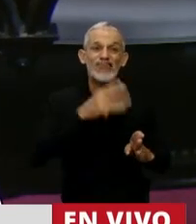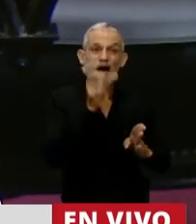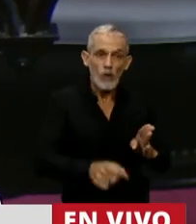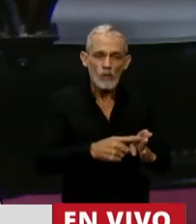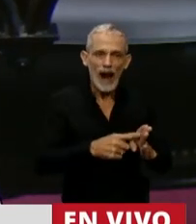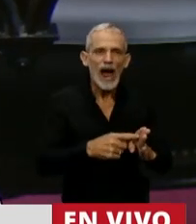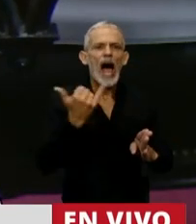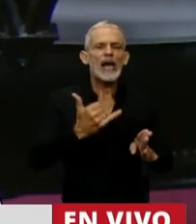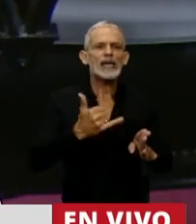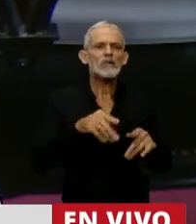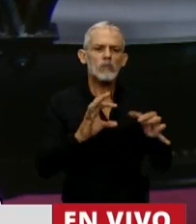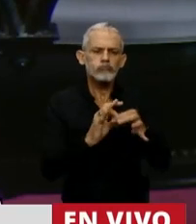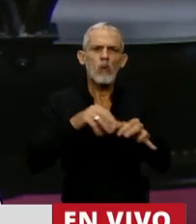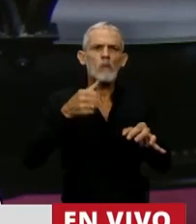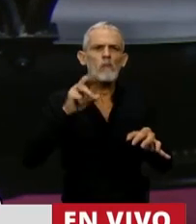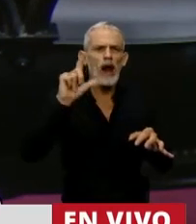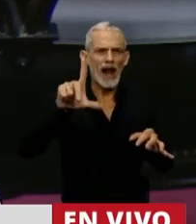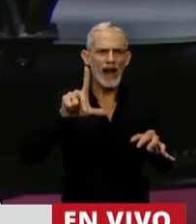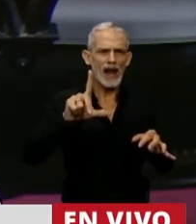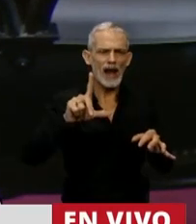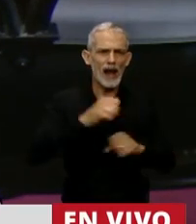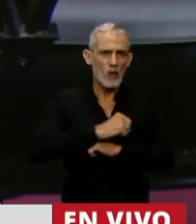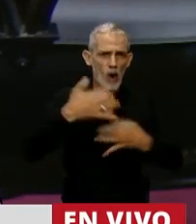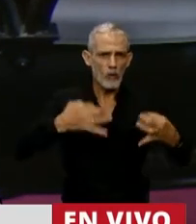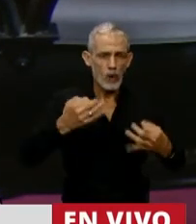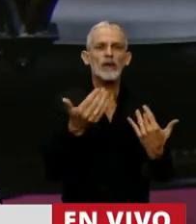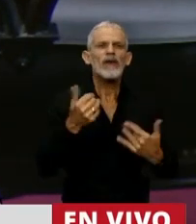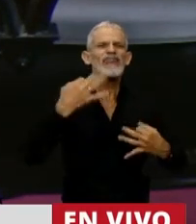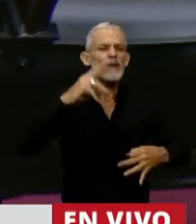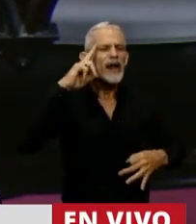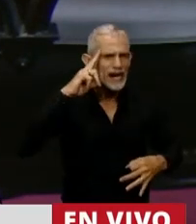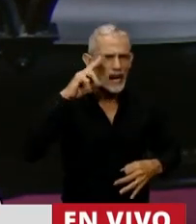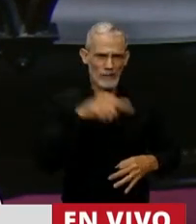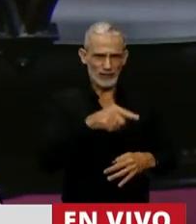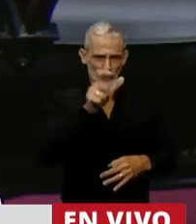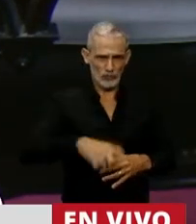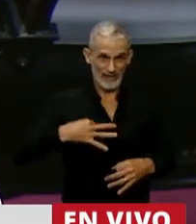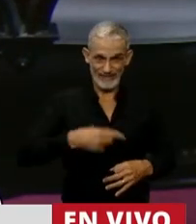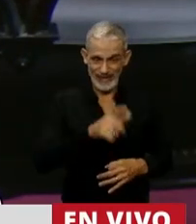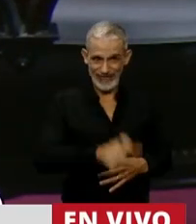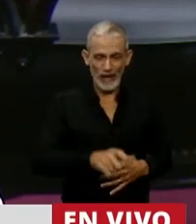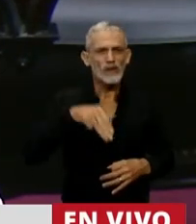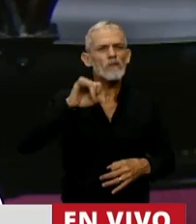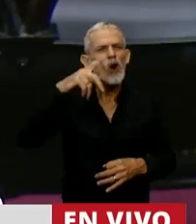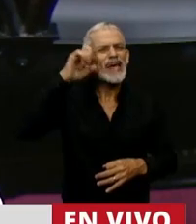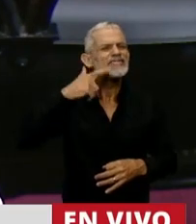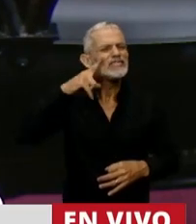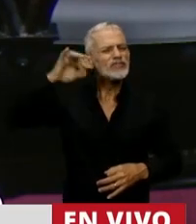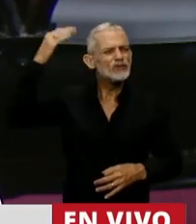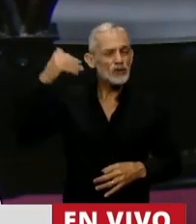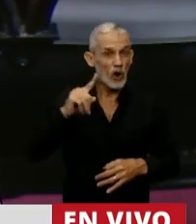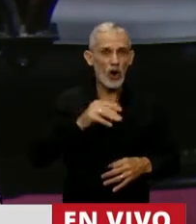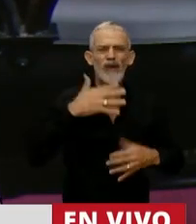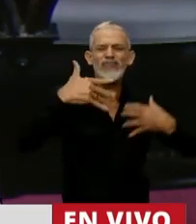adquiere significado moral y, por lo tanto, es susceptible de respeto moral. Boecio define a